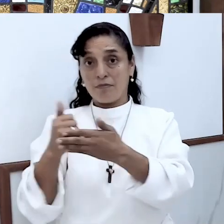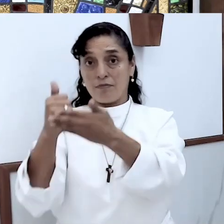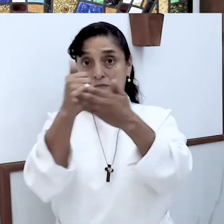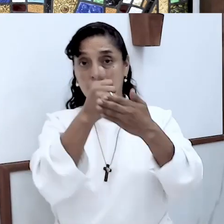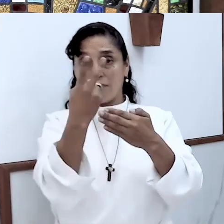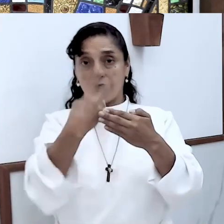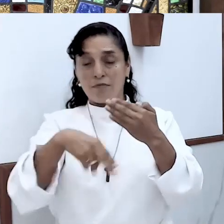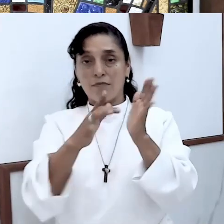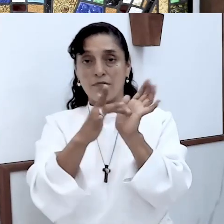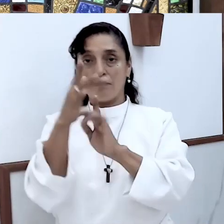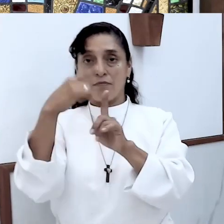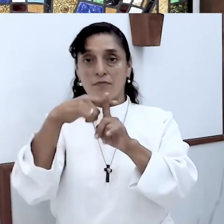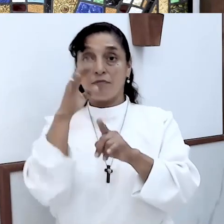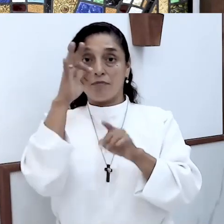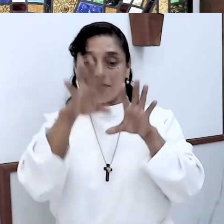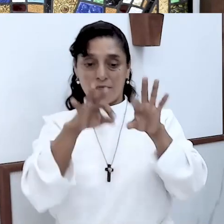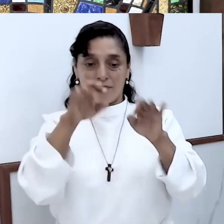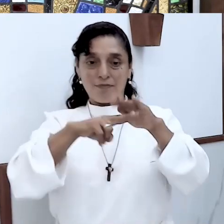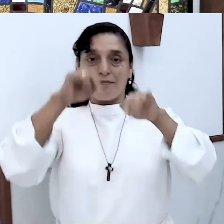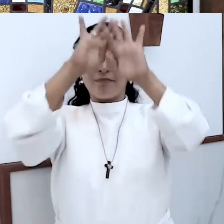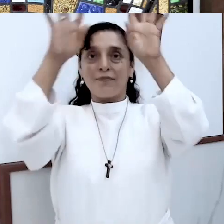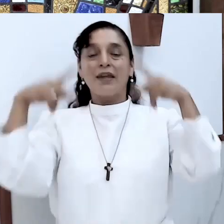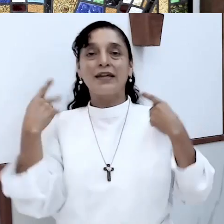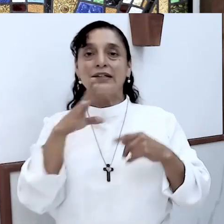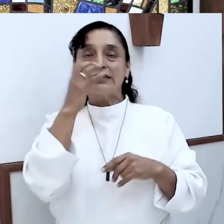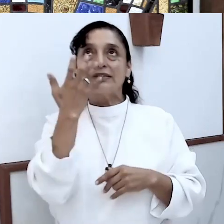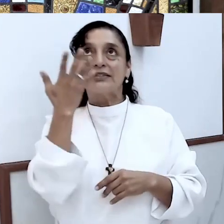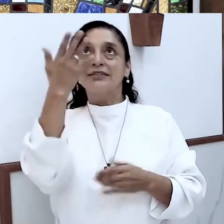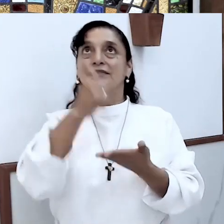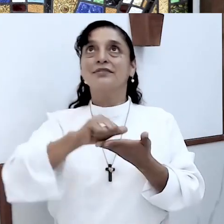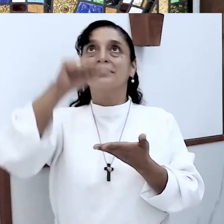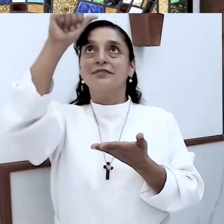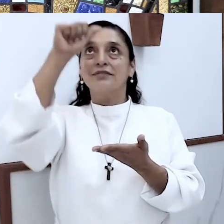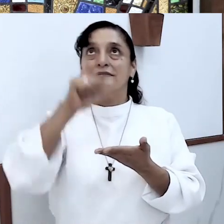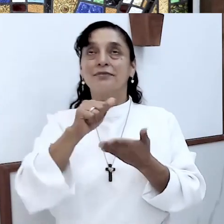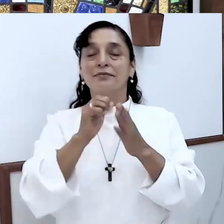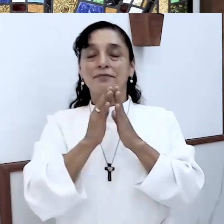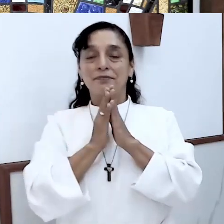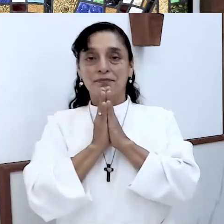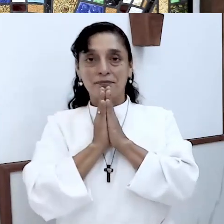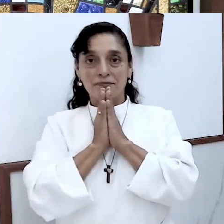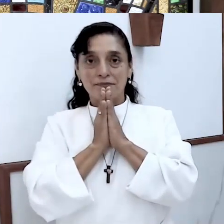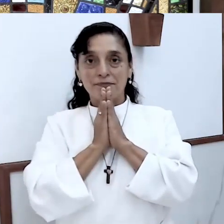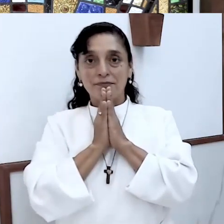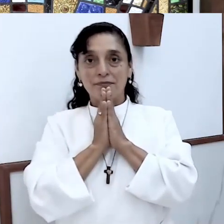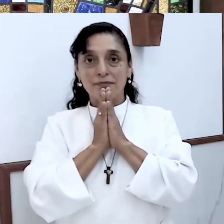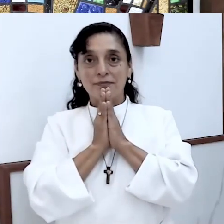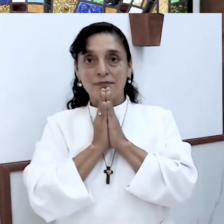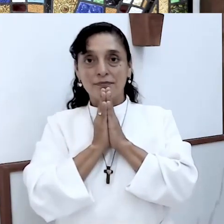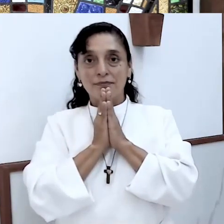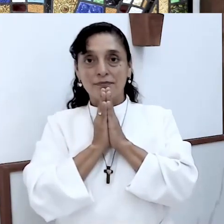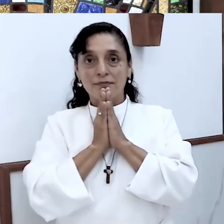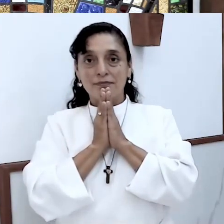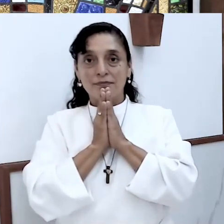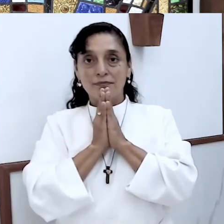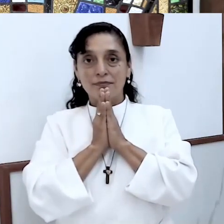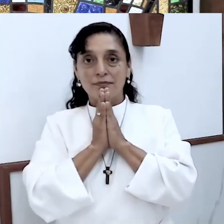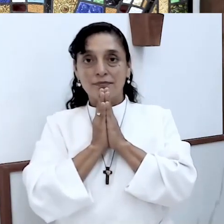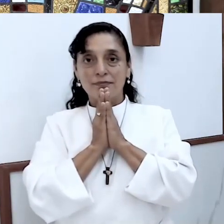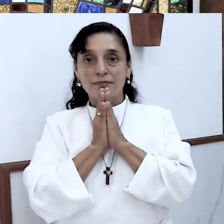merezcamos por ti, oh Jesucristo, compartir la vida eterna y cantar tus alabanzas.